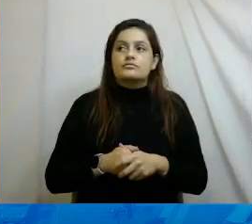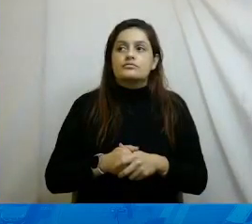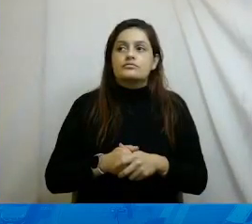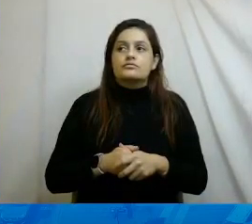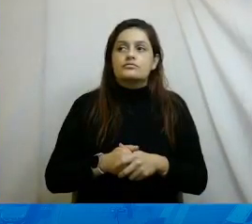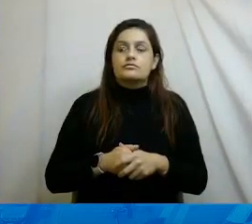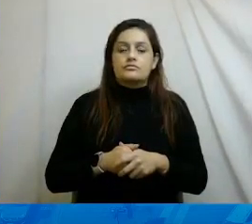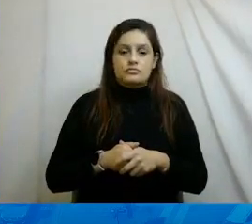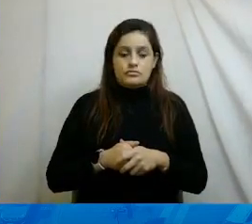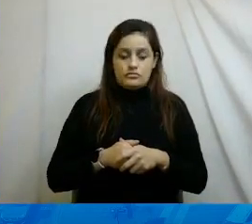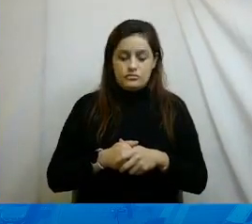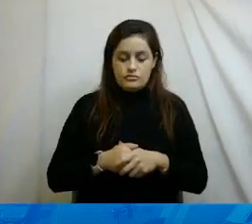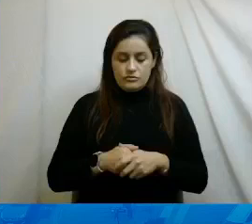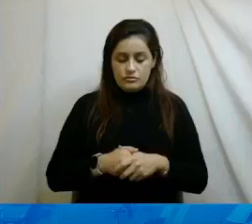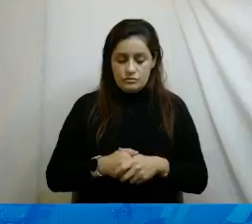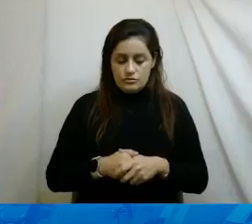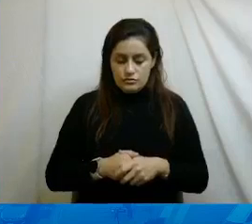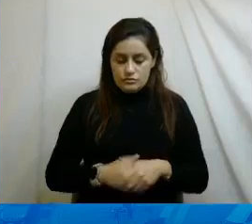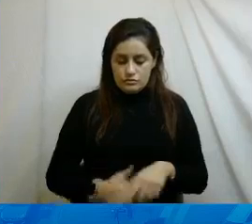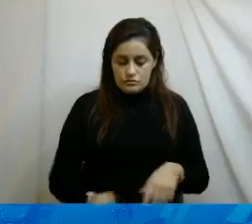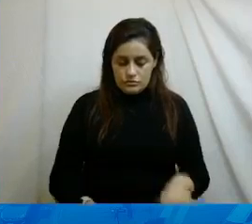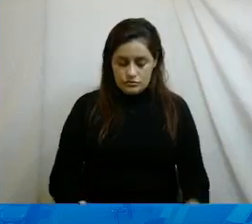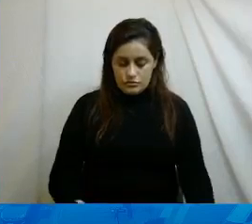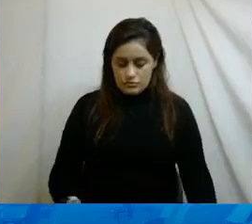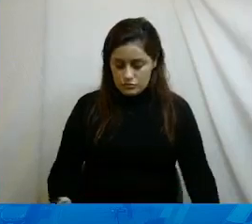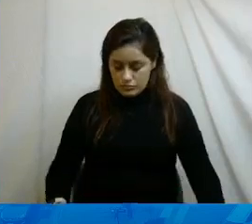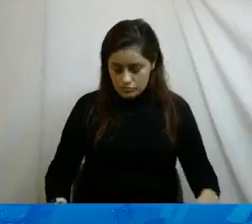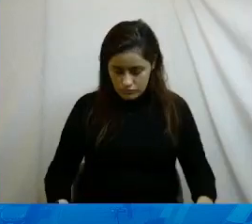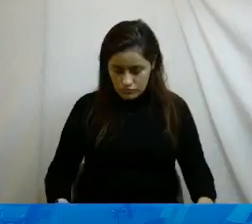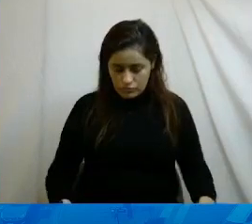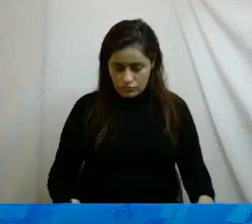sobre el punto, a propósito de una alusión que se hizo.